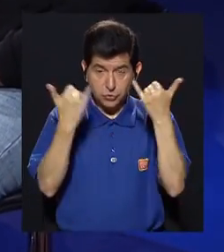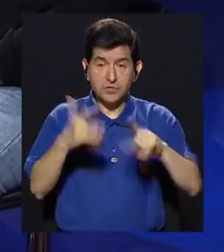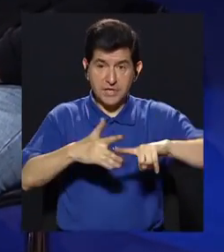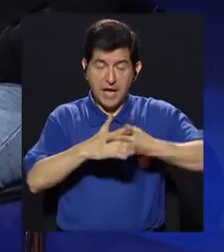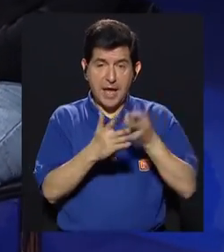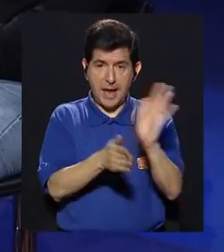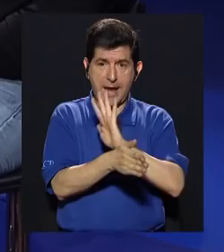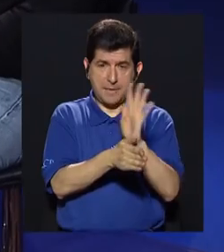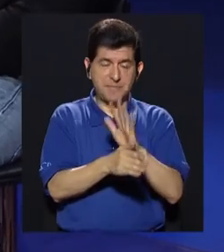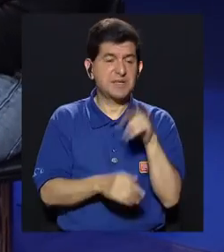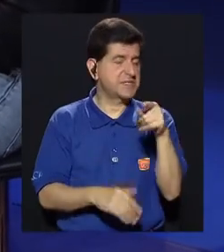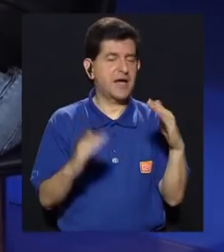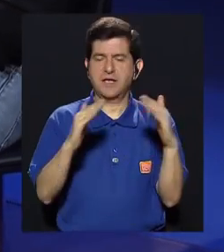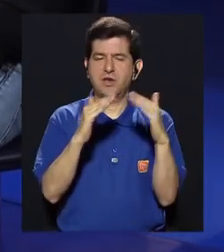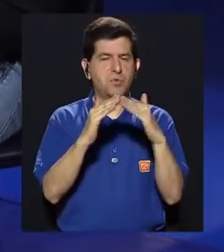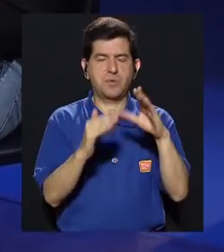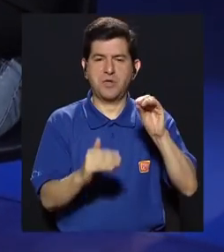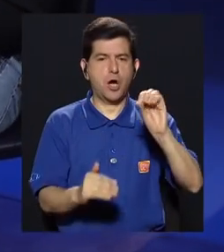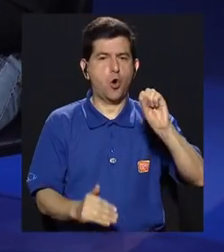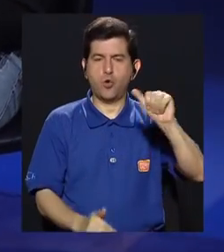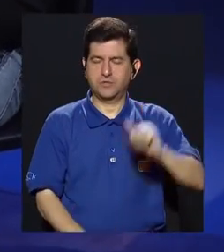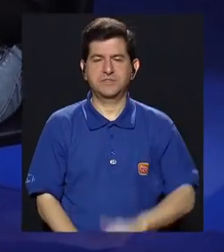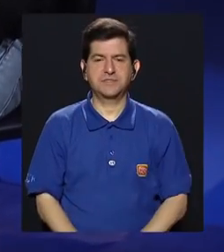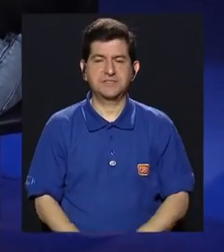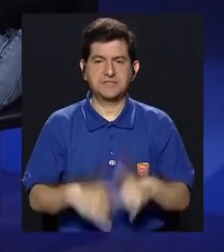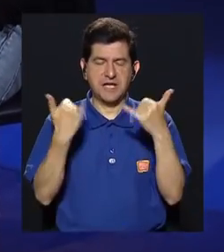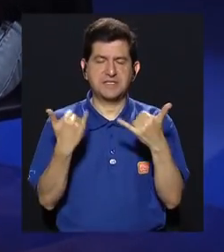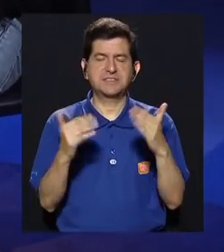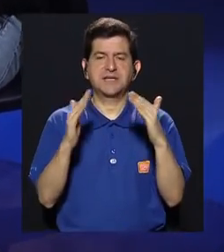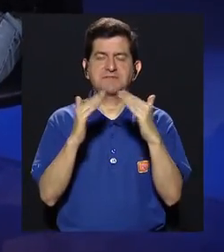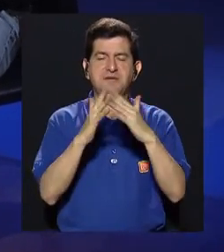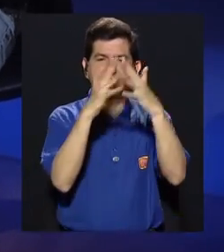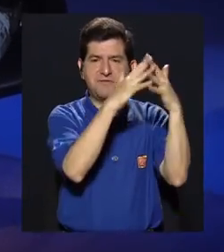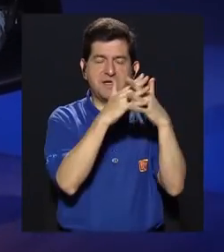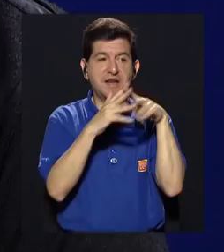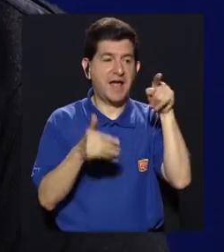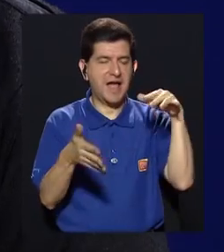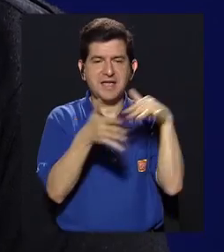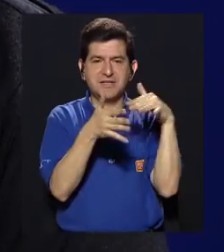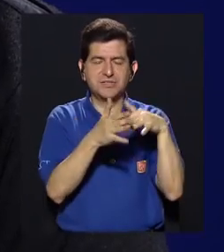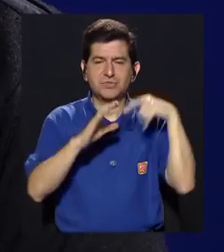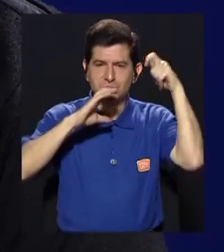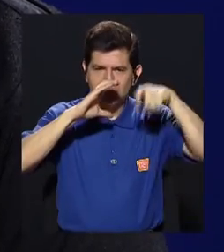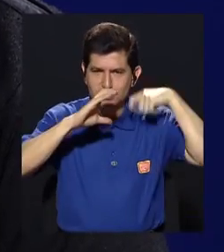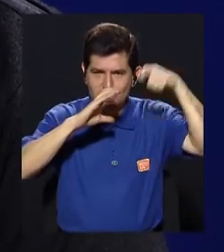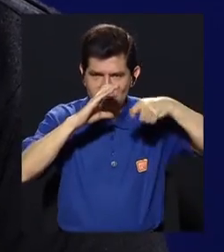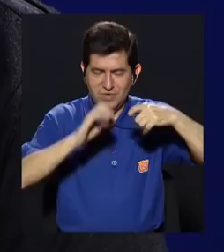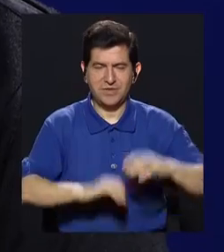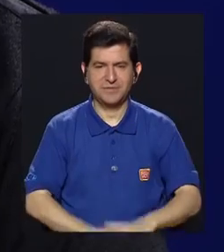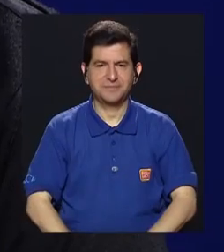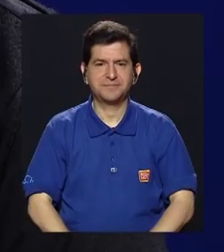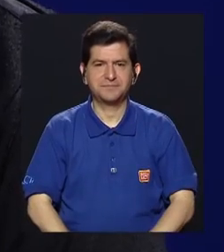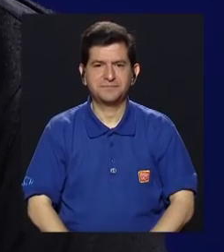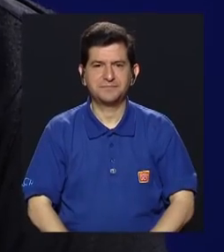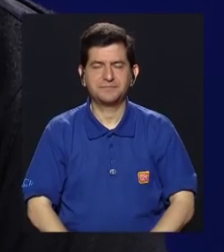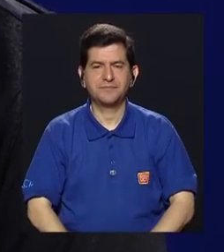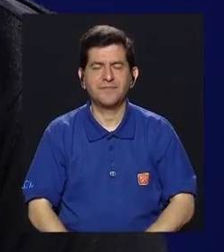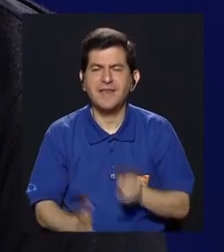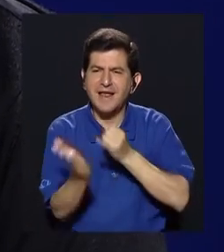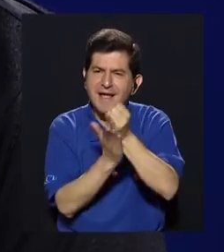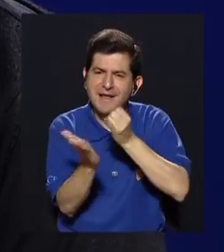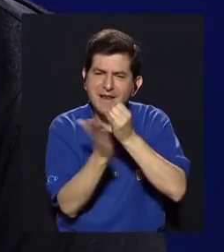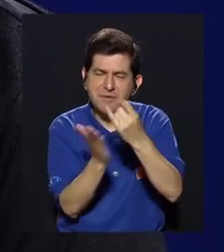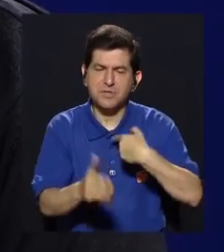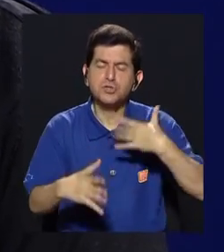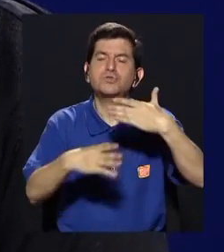misma producción o cómo fue ese proceso de investigación no yo yo ya cuando empecé a hacer la película ya no vivía